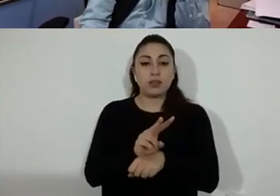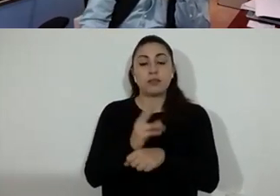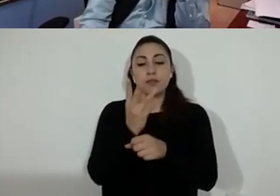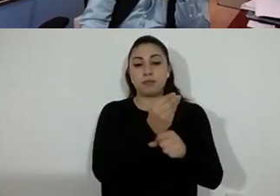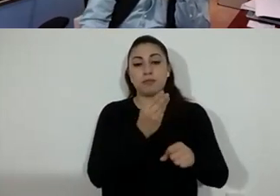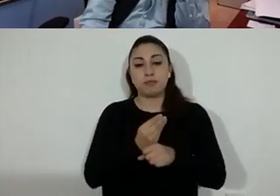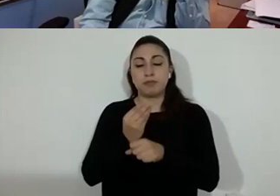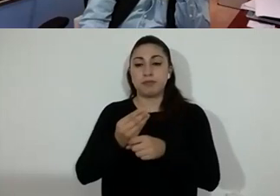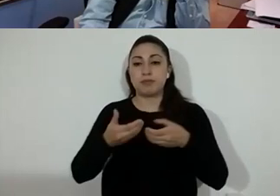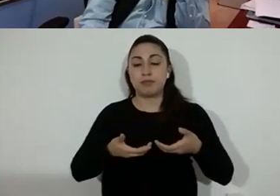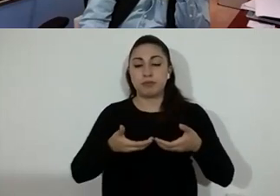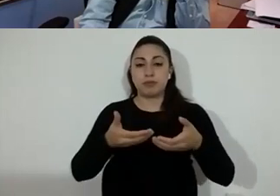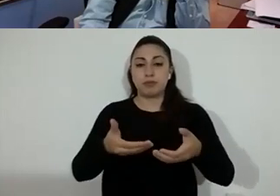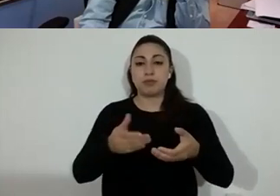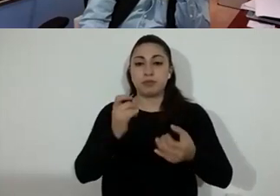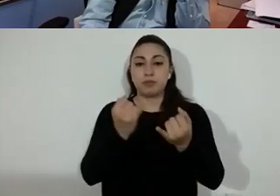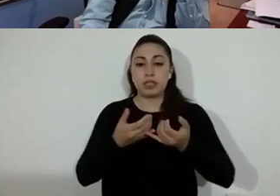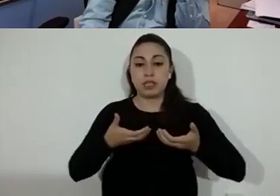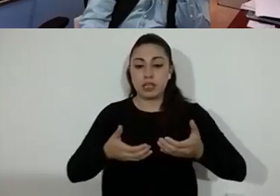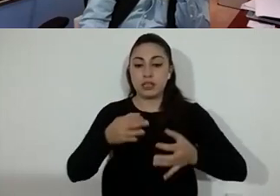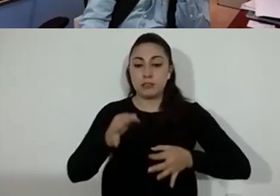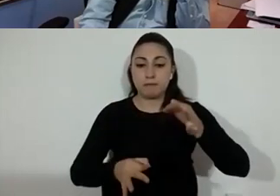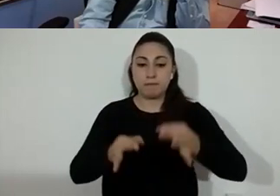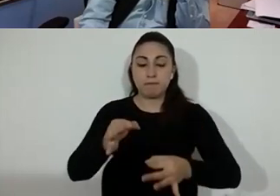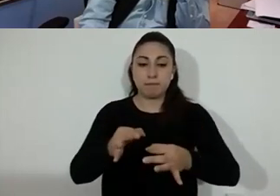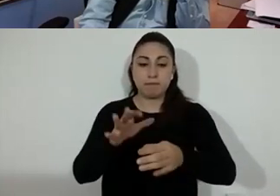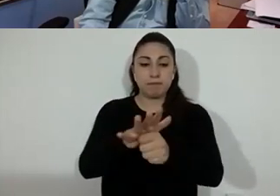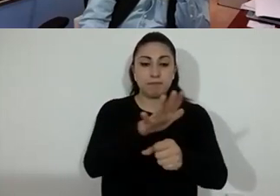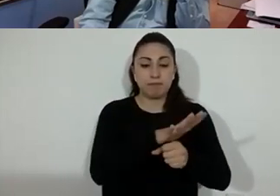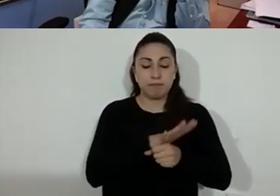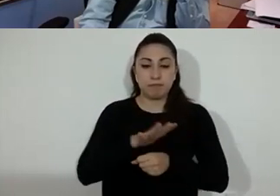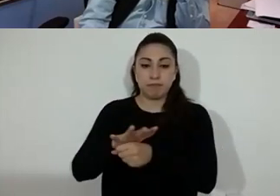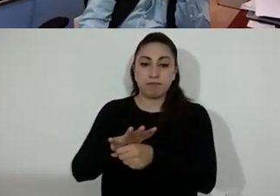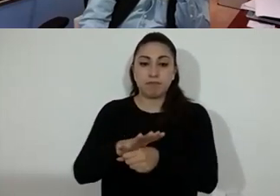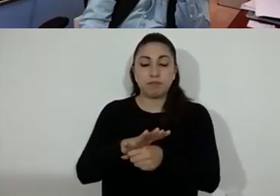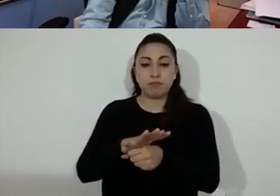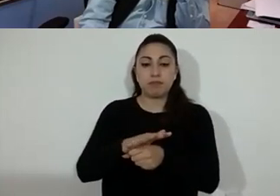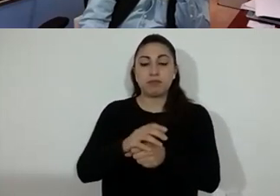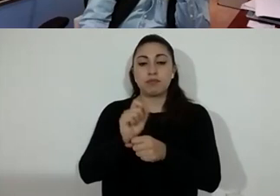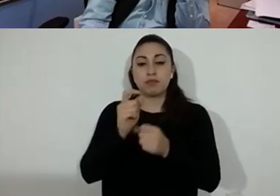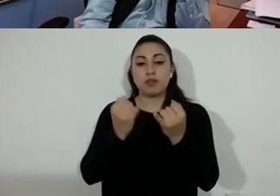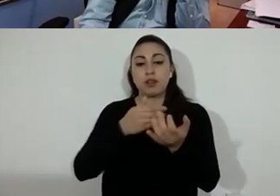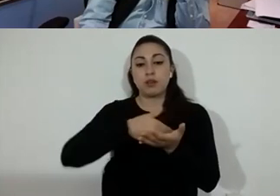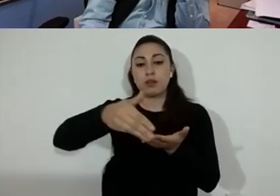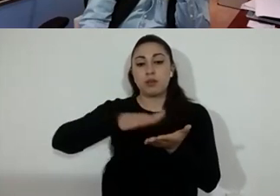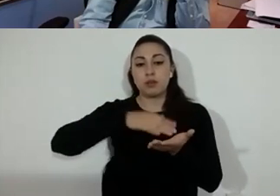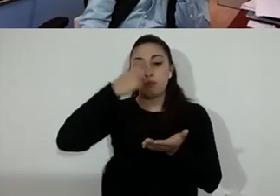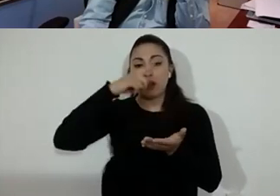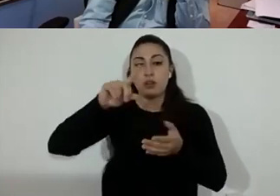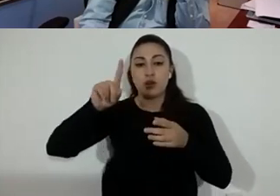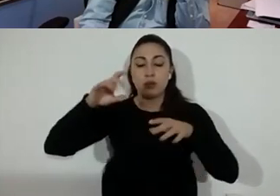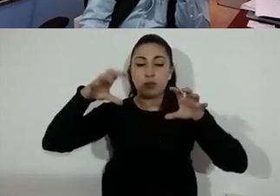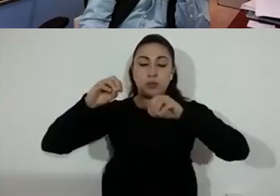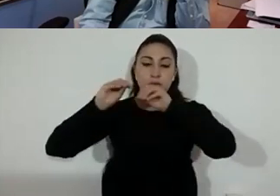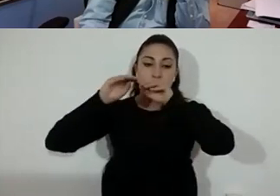pavimentación, reencarpetado, carpeta asfáltica, concreto hidráulico y bacheo. También